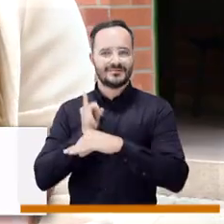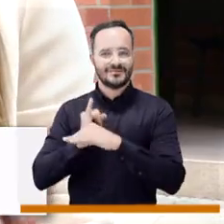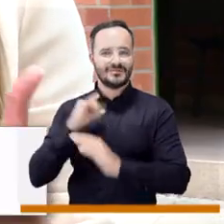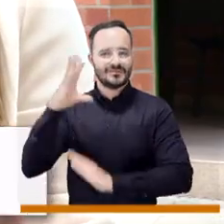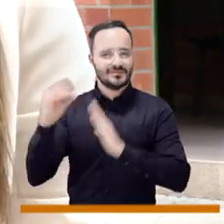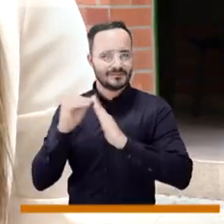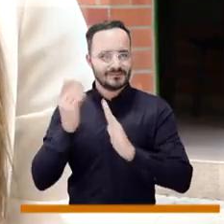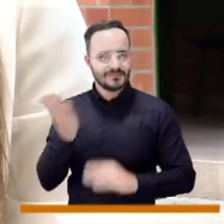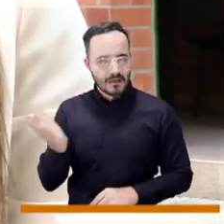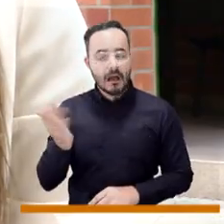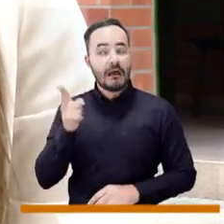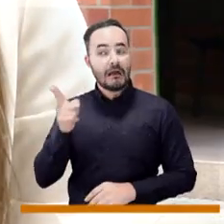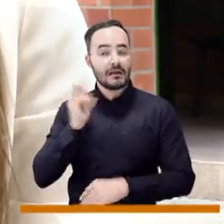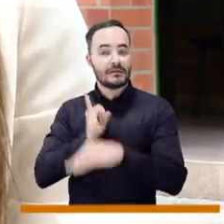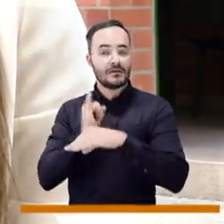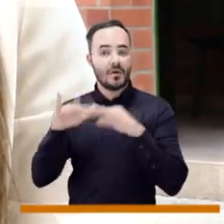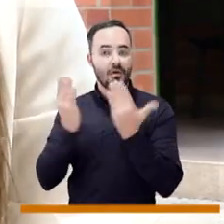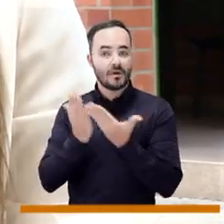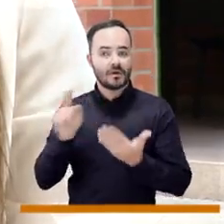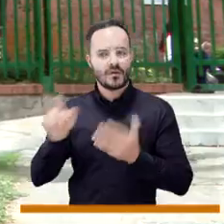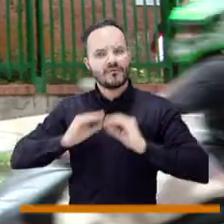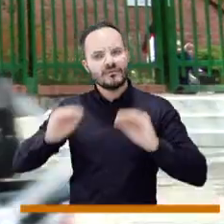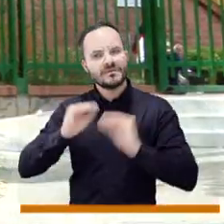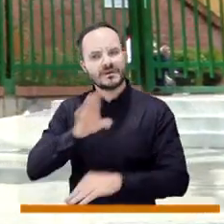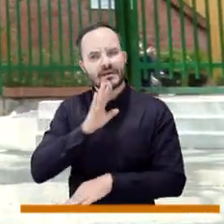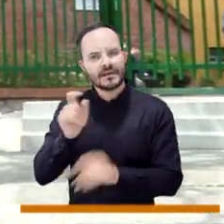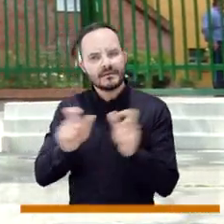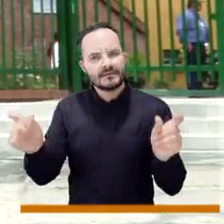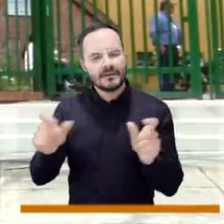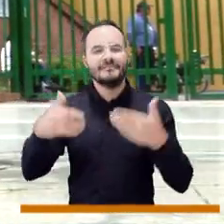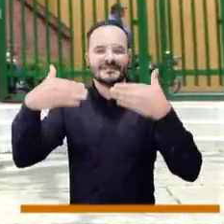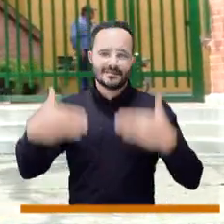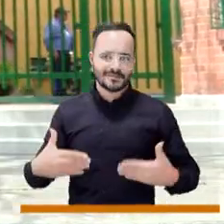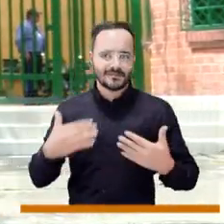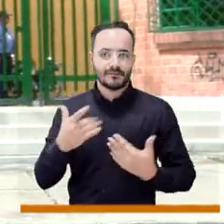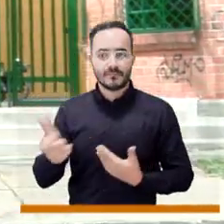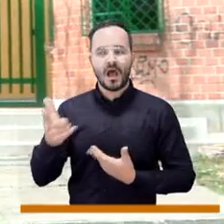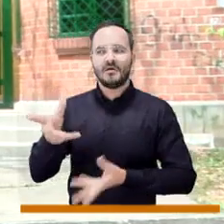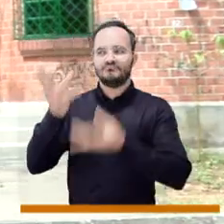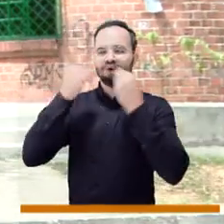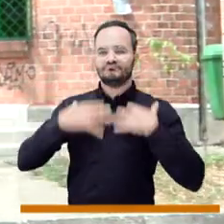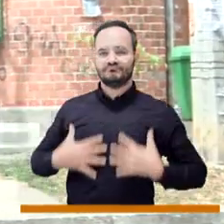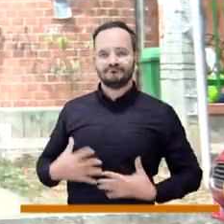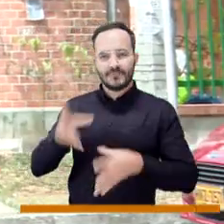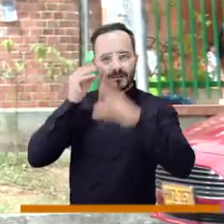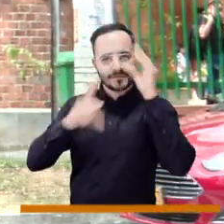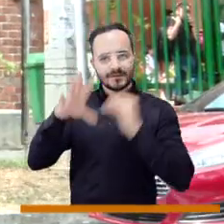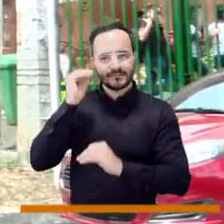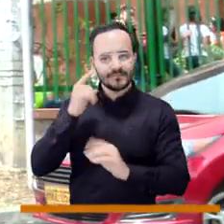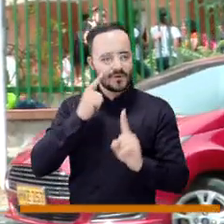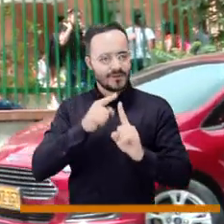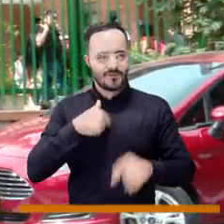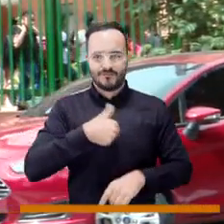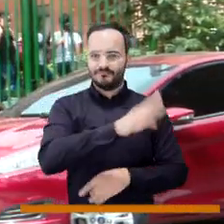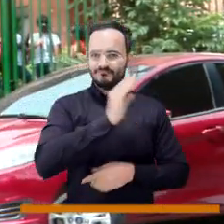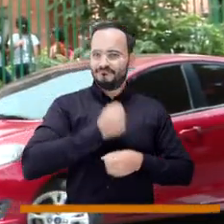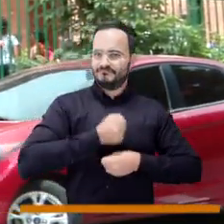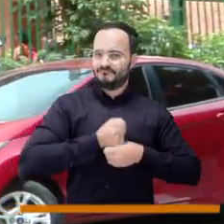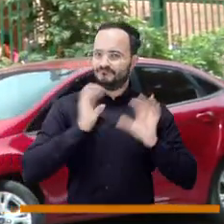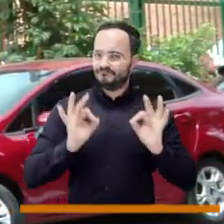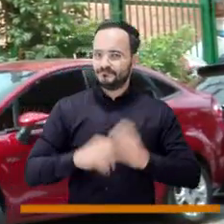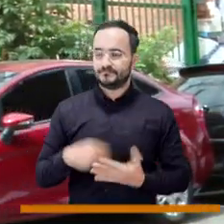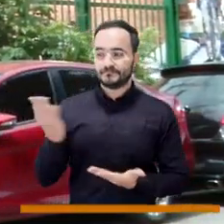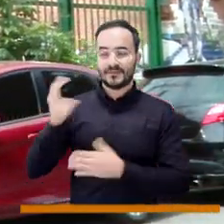donde forman a personas con discapacidad en los temas laborales. Estamos con la directora Olga Lucía Cortés, que nos va a